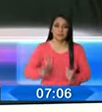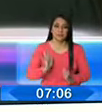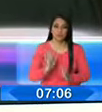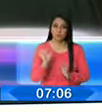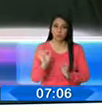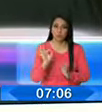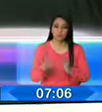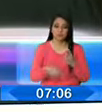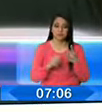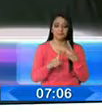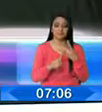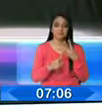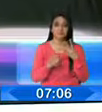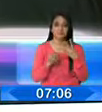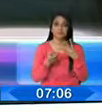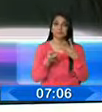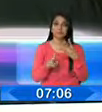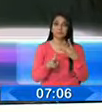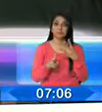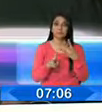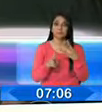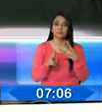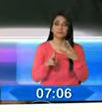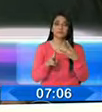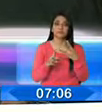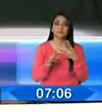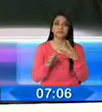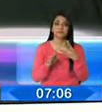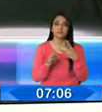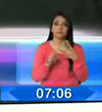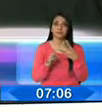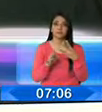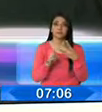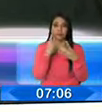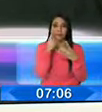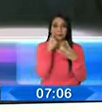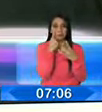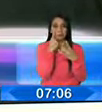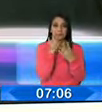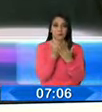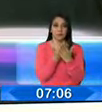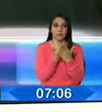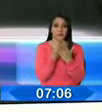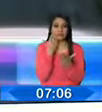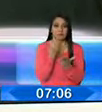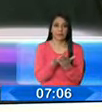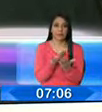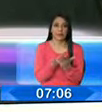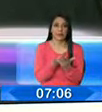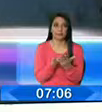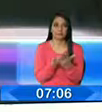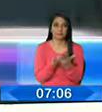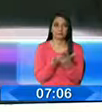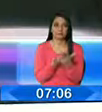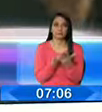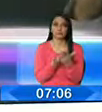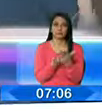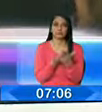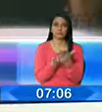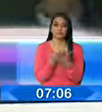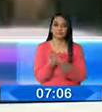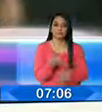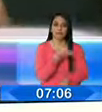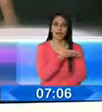Junta, receptora del voto. Demostramos claramente qué sucedió previo